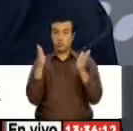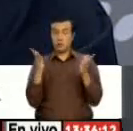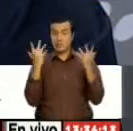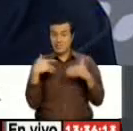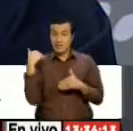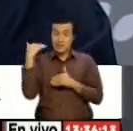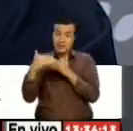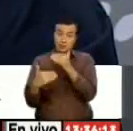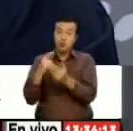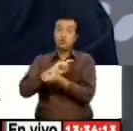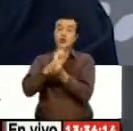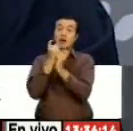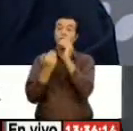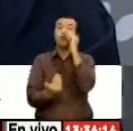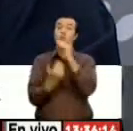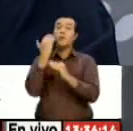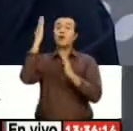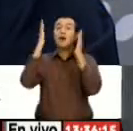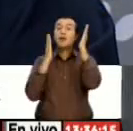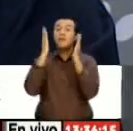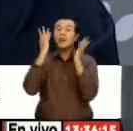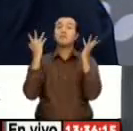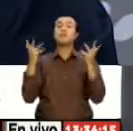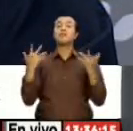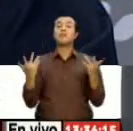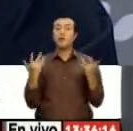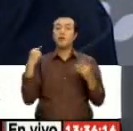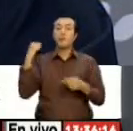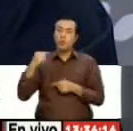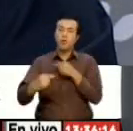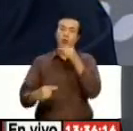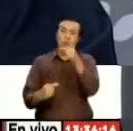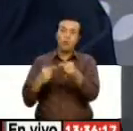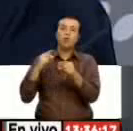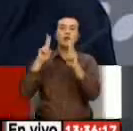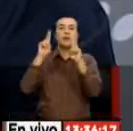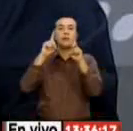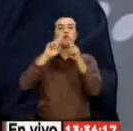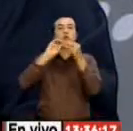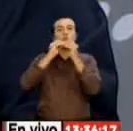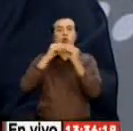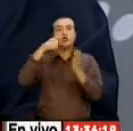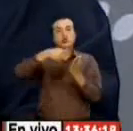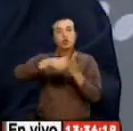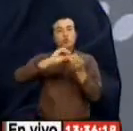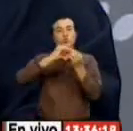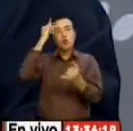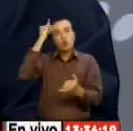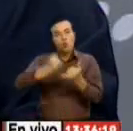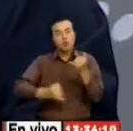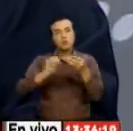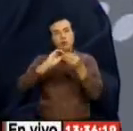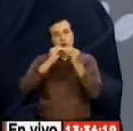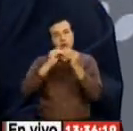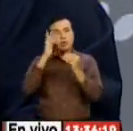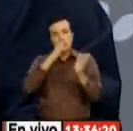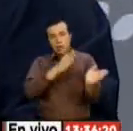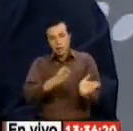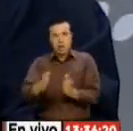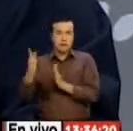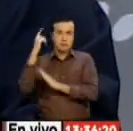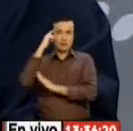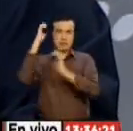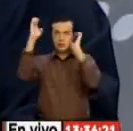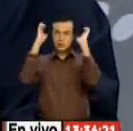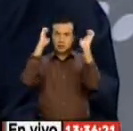ahí comenzar a calificar, entonces se va a ir haciendo secuencialmente por cédula, por término final de cédula, y ya vamos a ver las estrategias